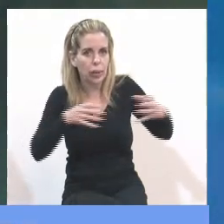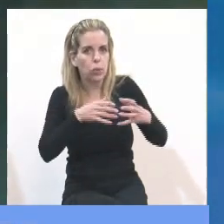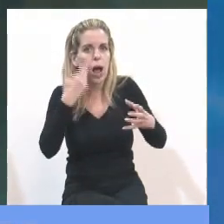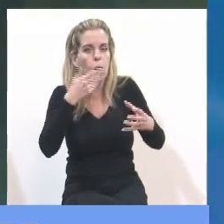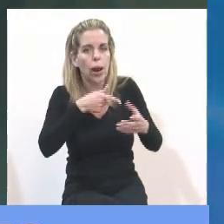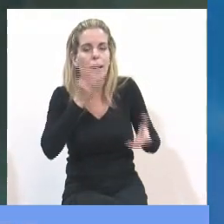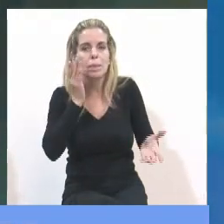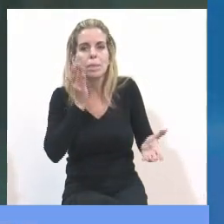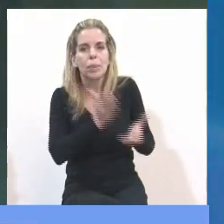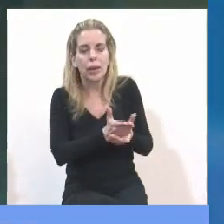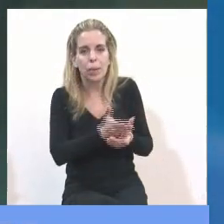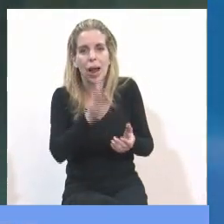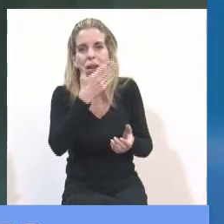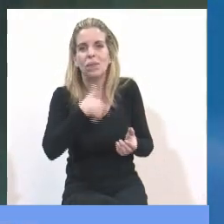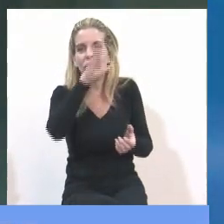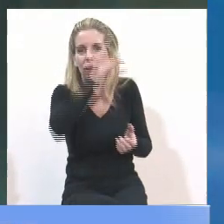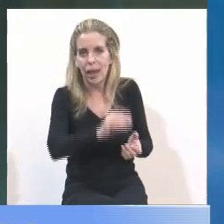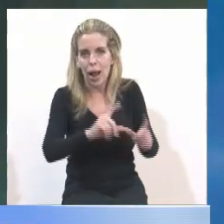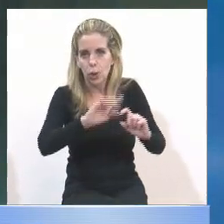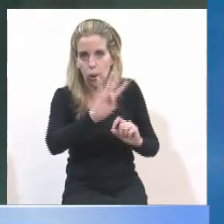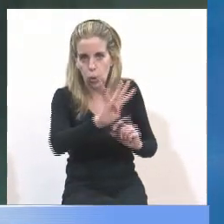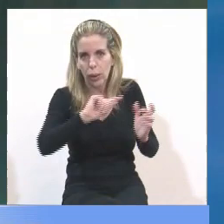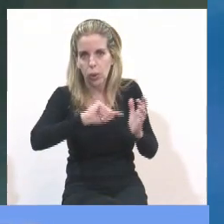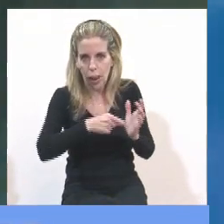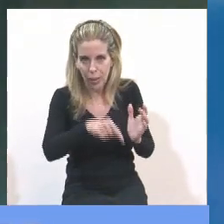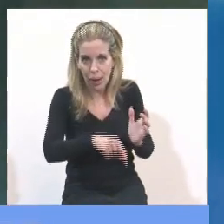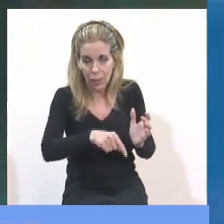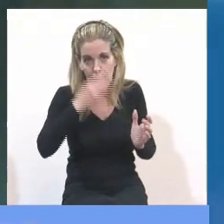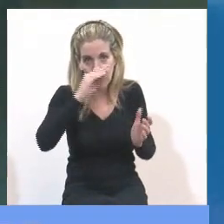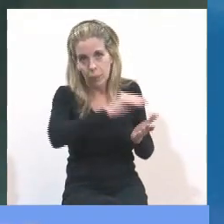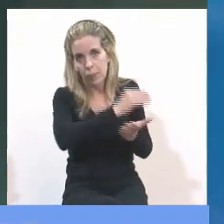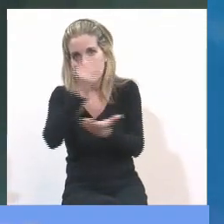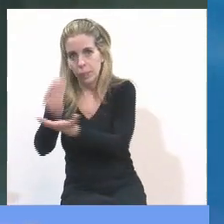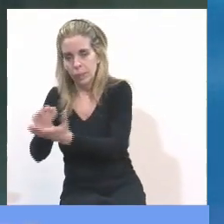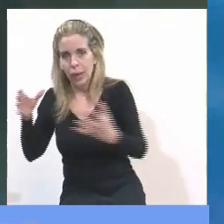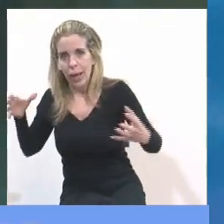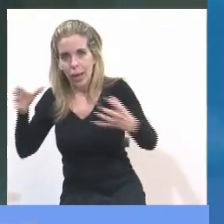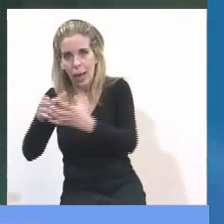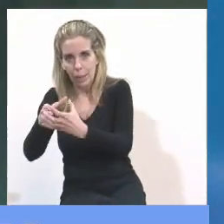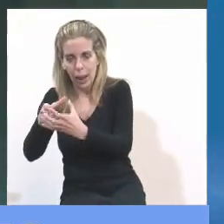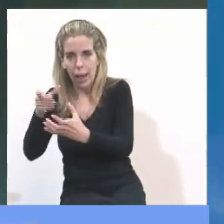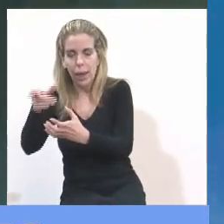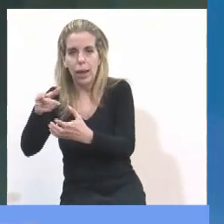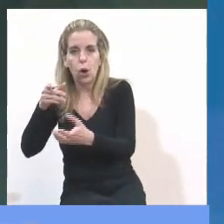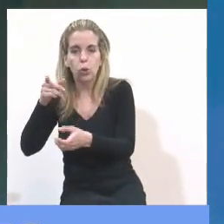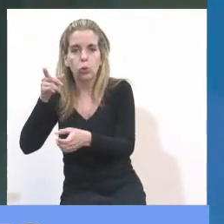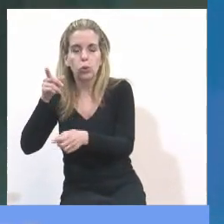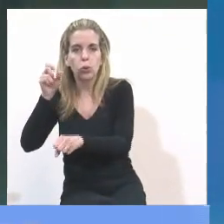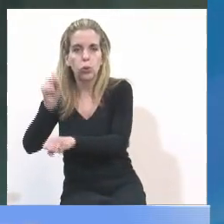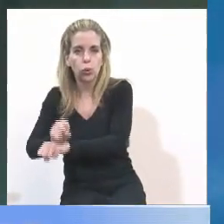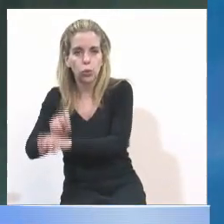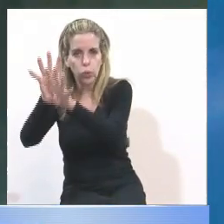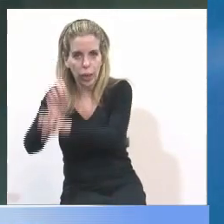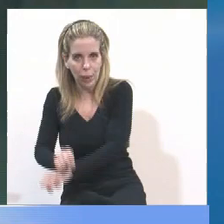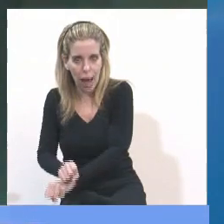Criminal Federal número 4 de la Capital Federal y su posterior traslado a la Cámara Nacional de Apelaciones en lo Criminal y Correccional